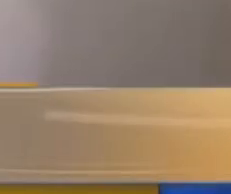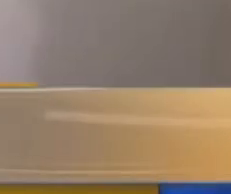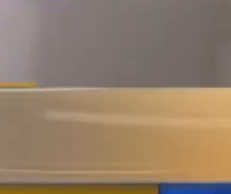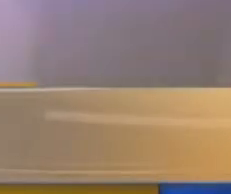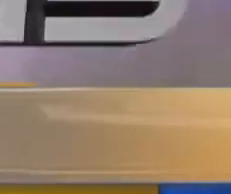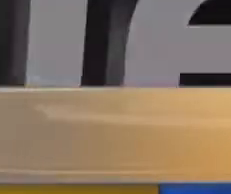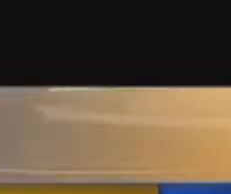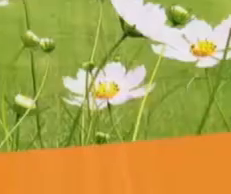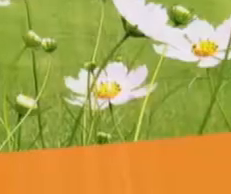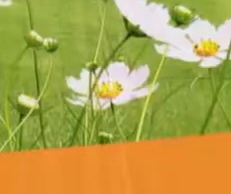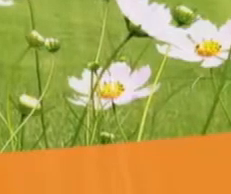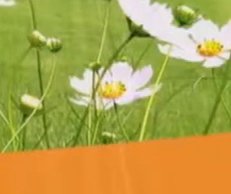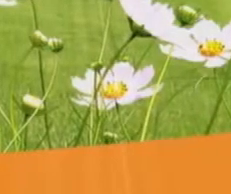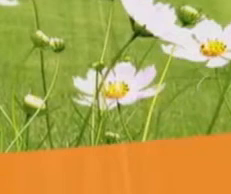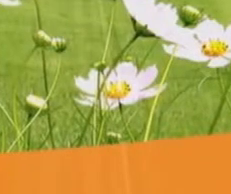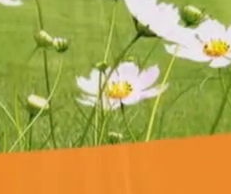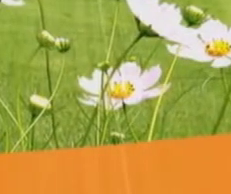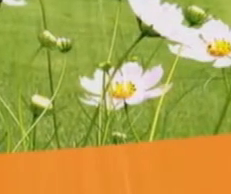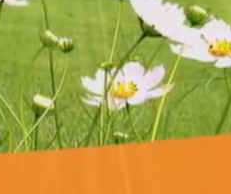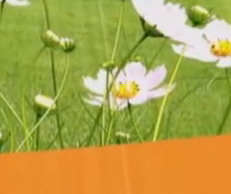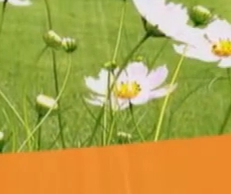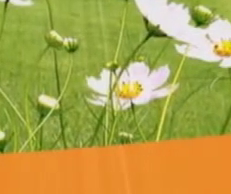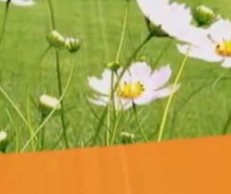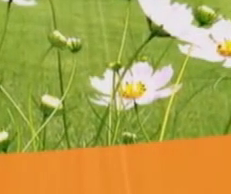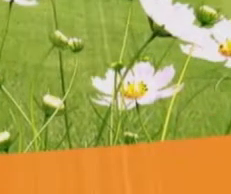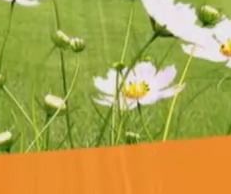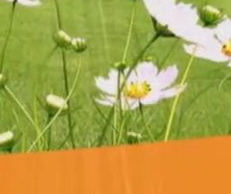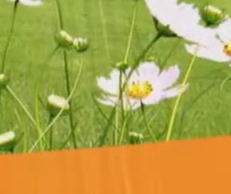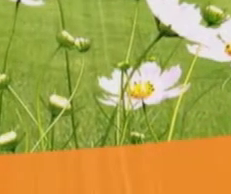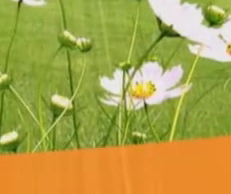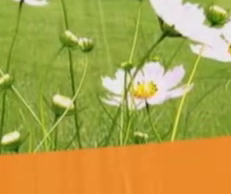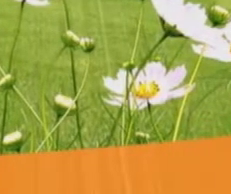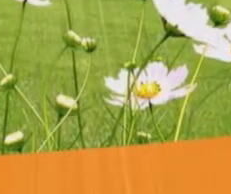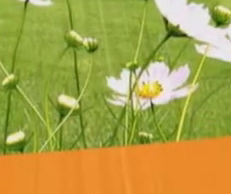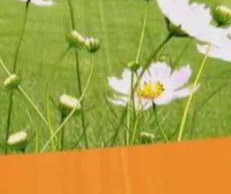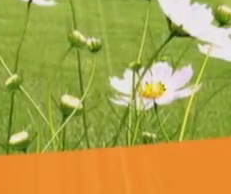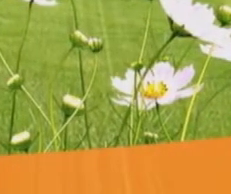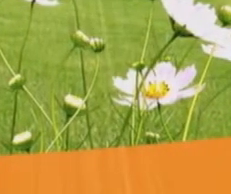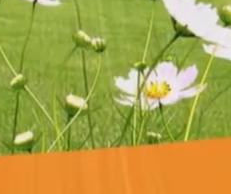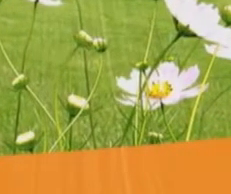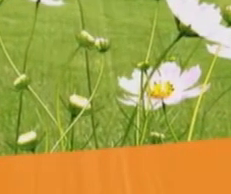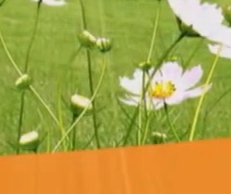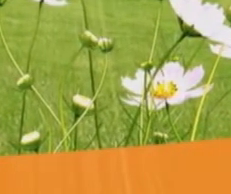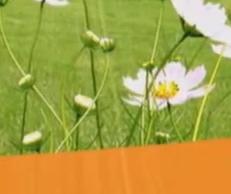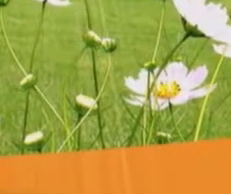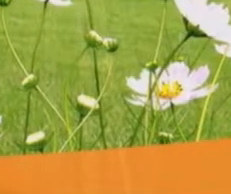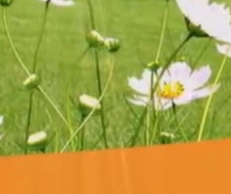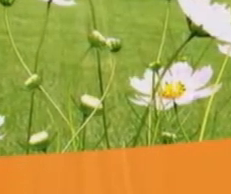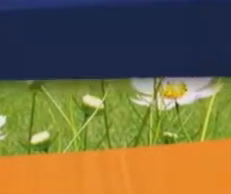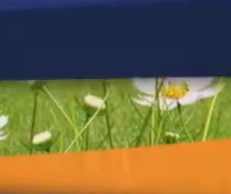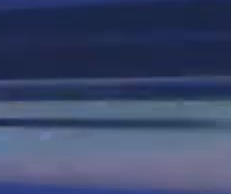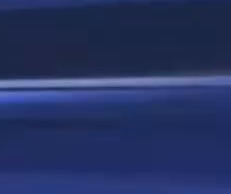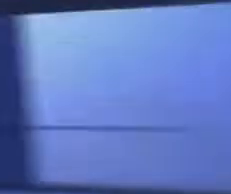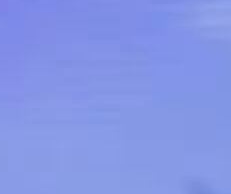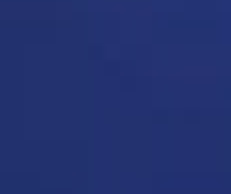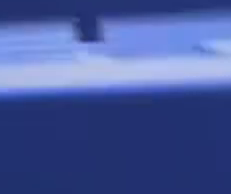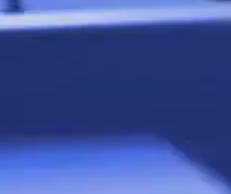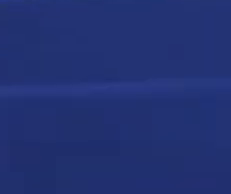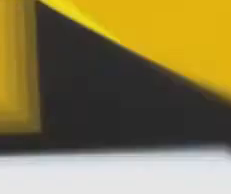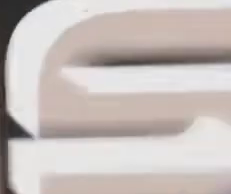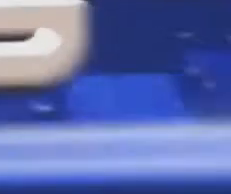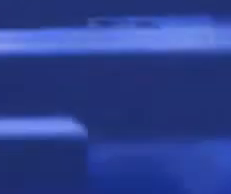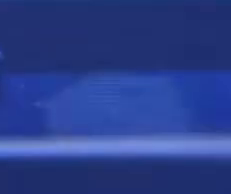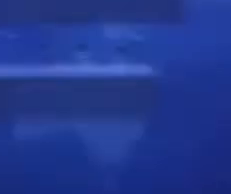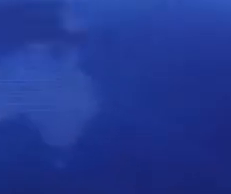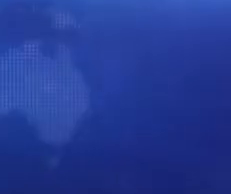el patrocinio de Barzol Ecológico, Barzol Aromas, Delicias, Líder en Limpieza, Enlace Noticias, el noticiero que usted quiere ver.